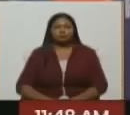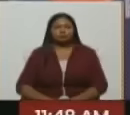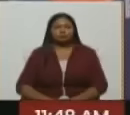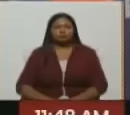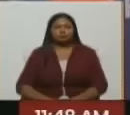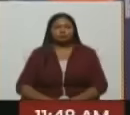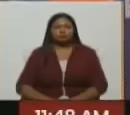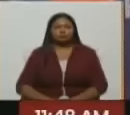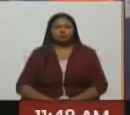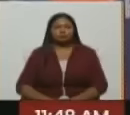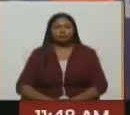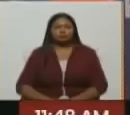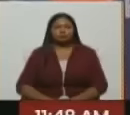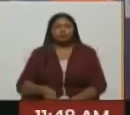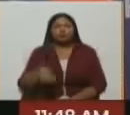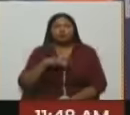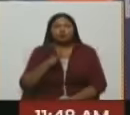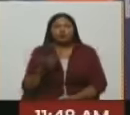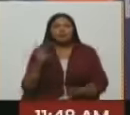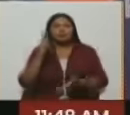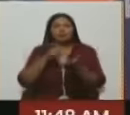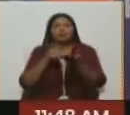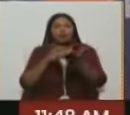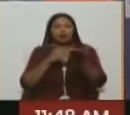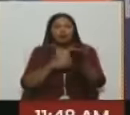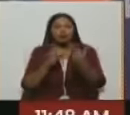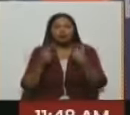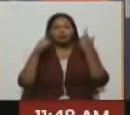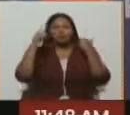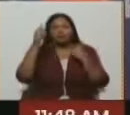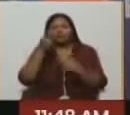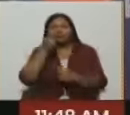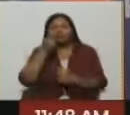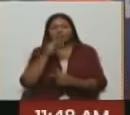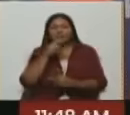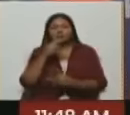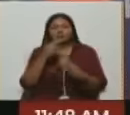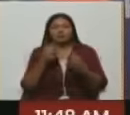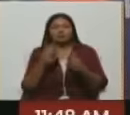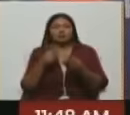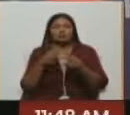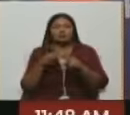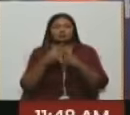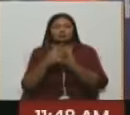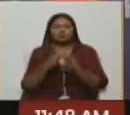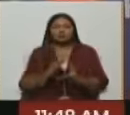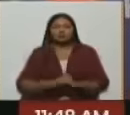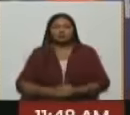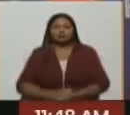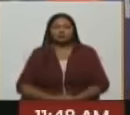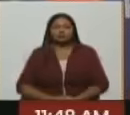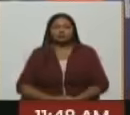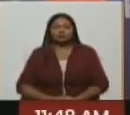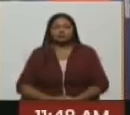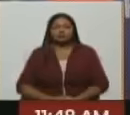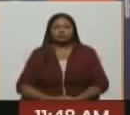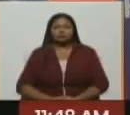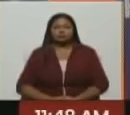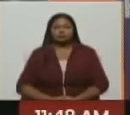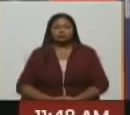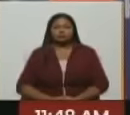Donde incluso participaron exboinas verdes en esta brutal acción. No deja de